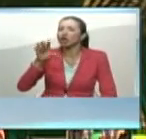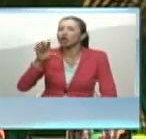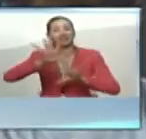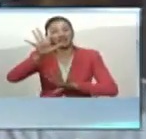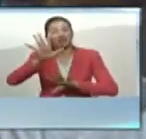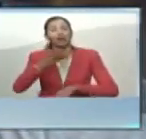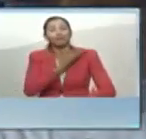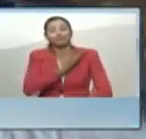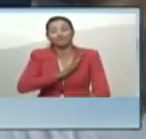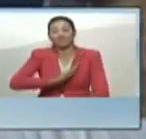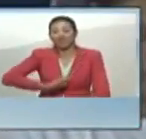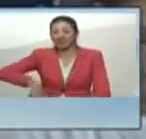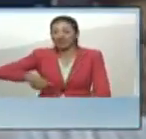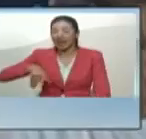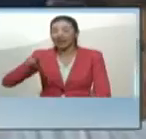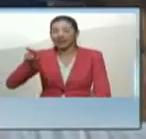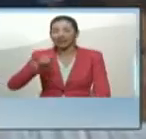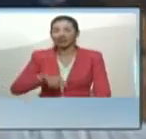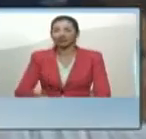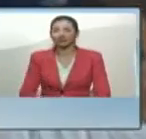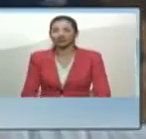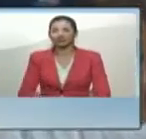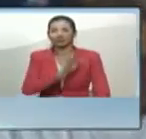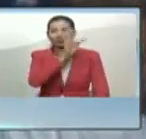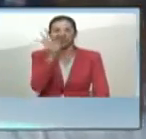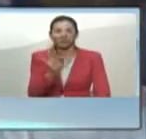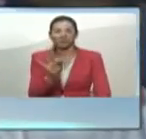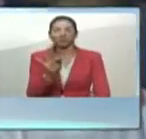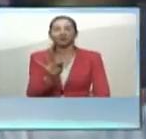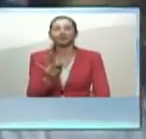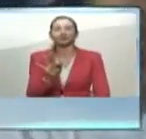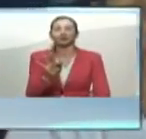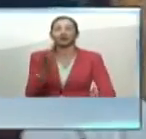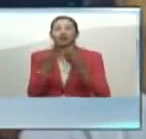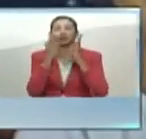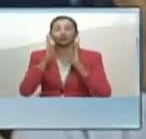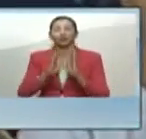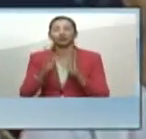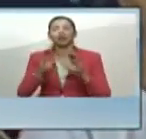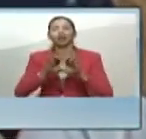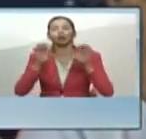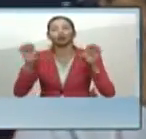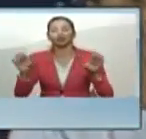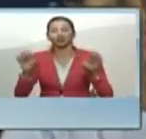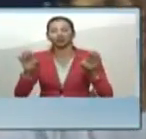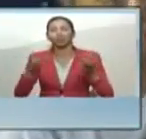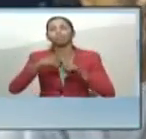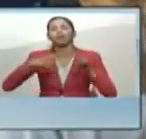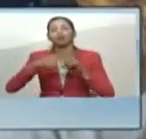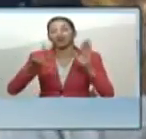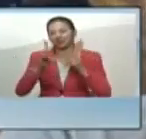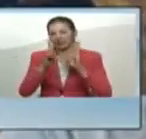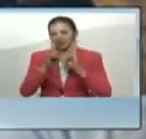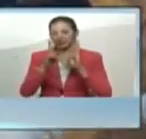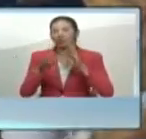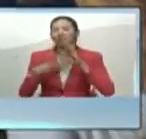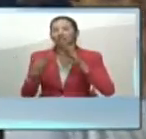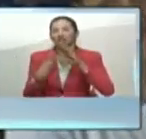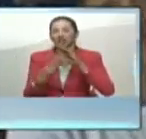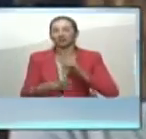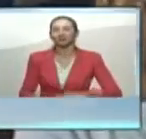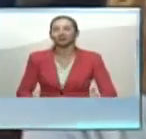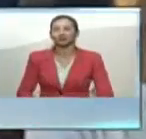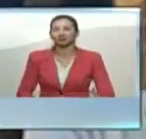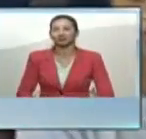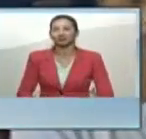es presidente de la Federación de Estudiantes de Educación Media de Venezuela. Con ustedes le dejo